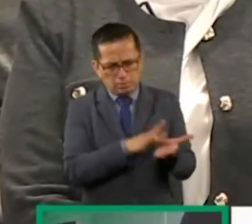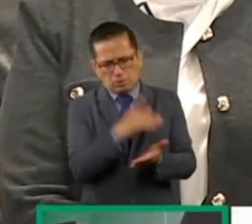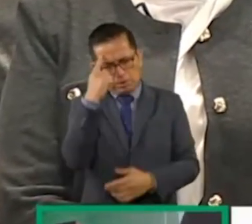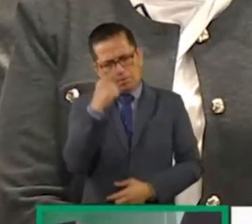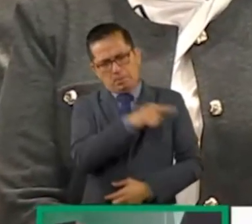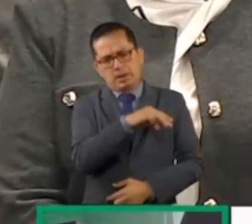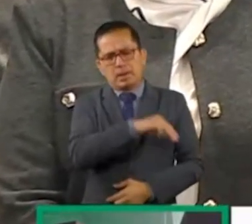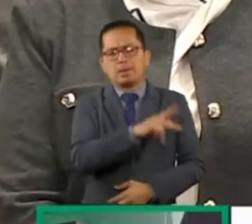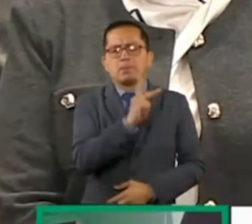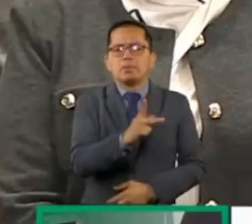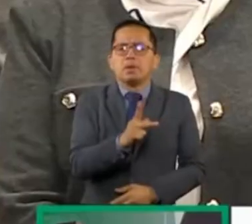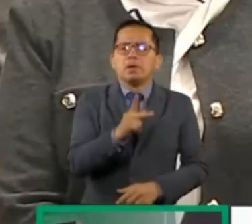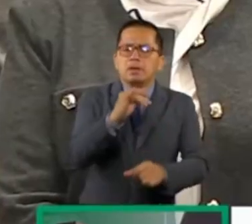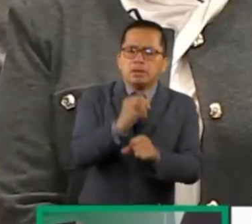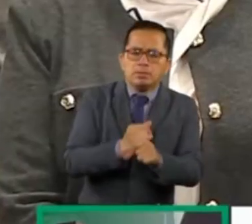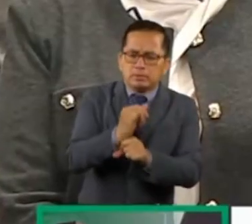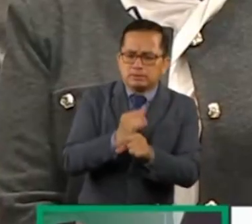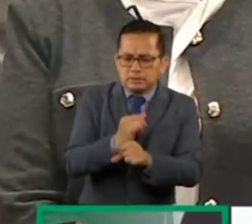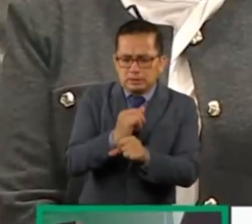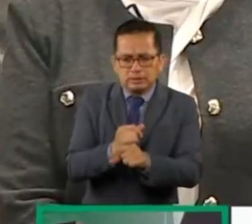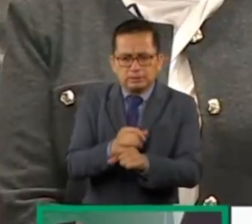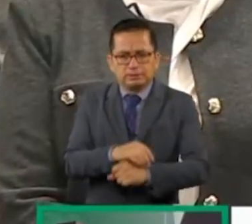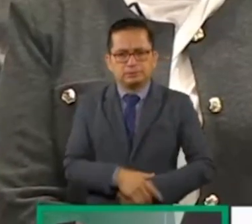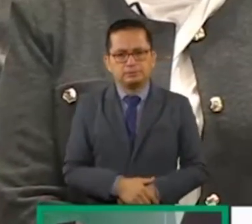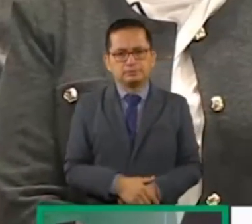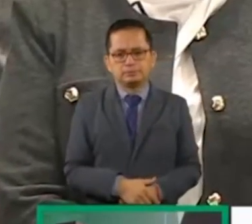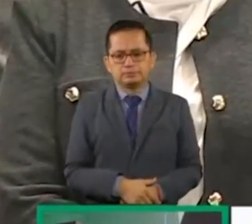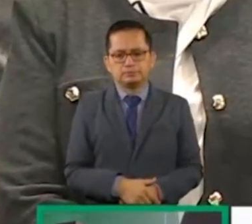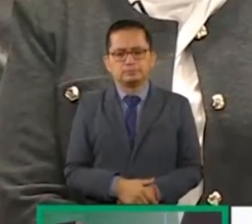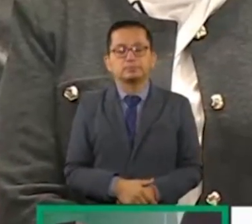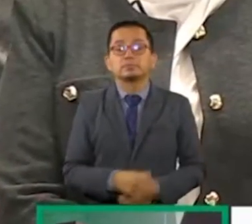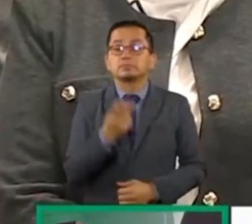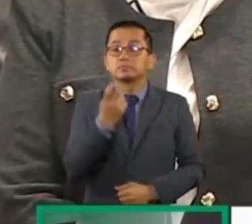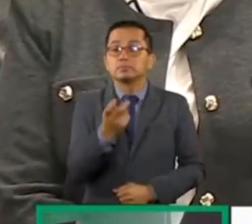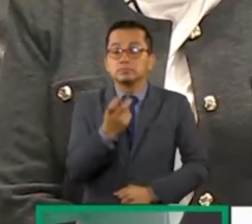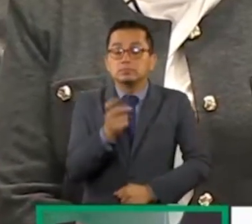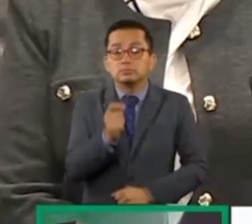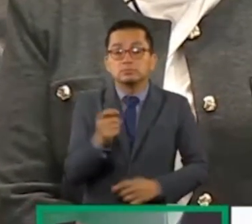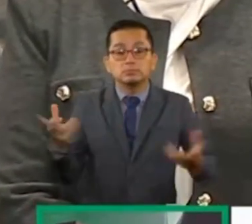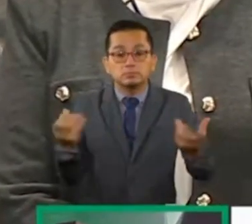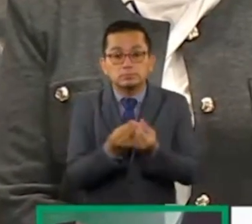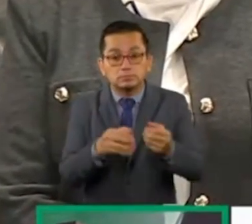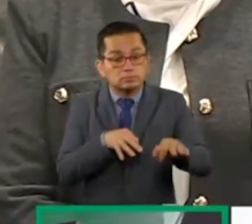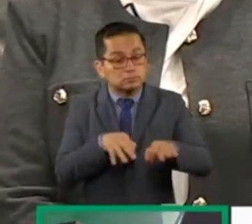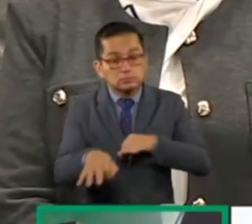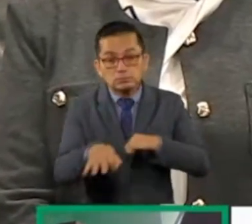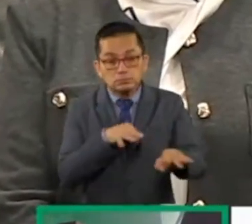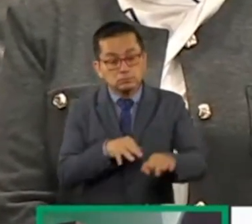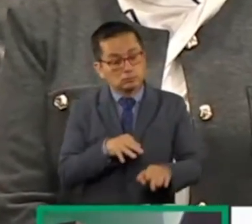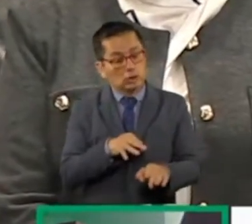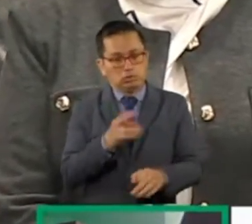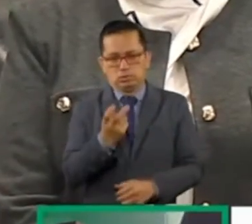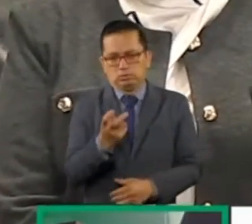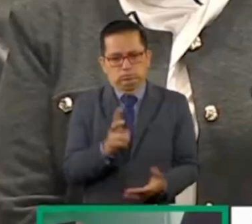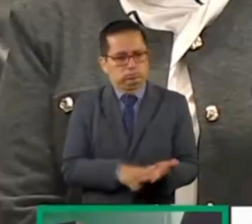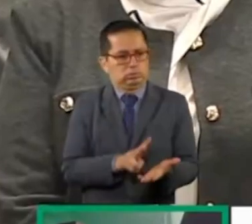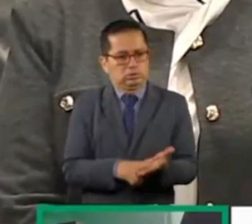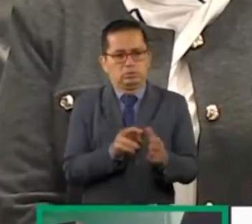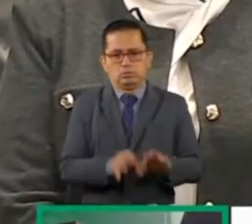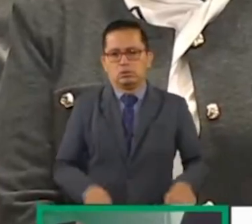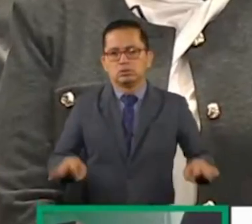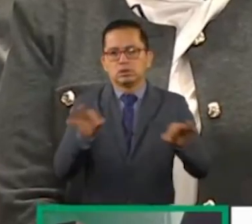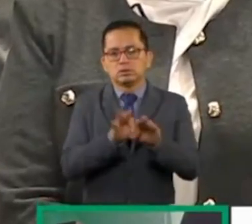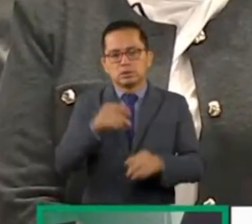en la investigación de delitos. Esta intervención se convertirá sin duda alguna en una gran herramienta